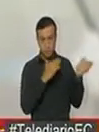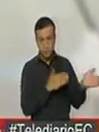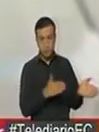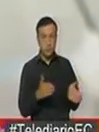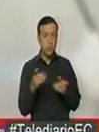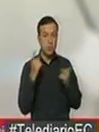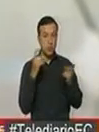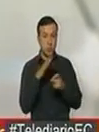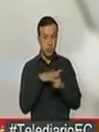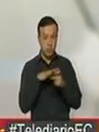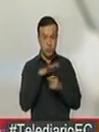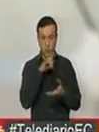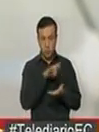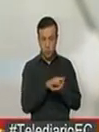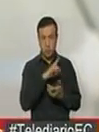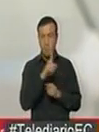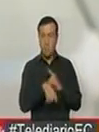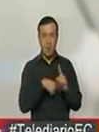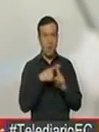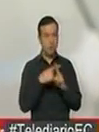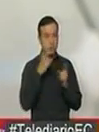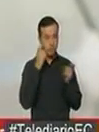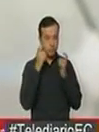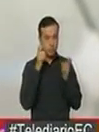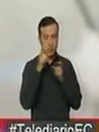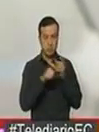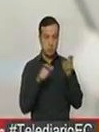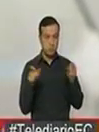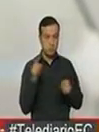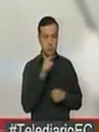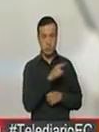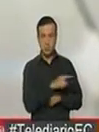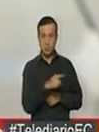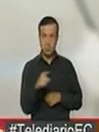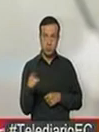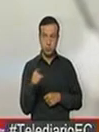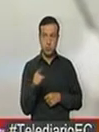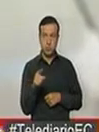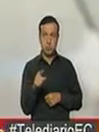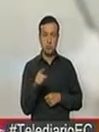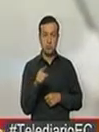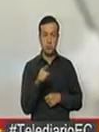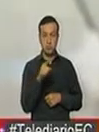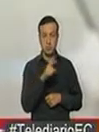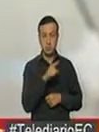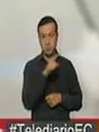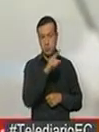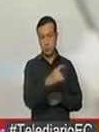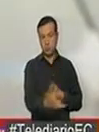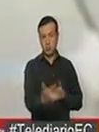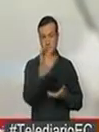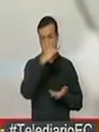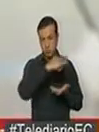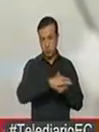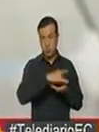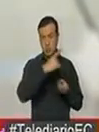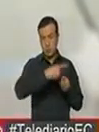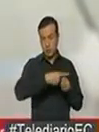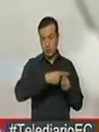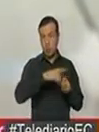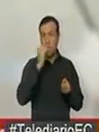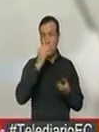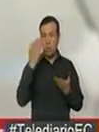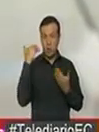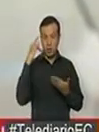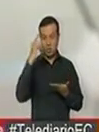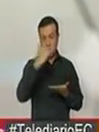haciendo a nivel del aeropuerto. Ajá. Todos los pasajeros que están de tránsito en ingreso de migración o llevando a